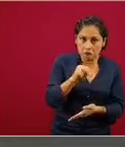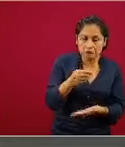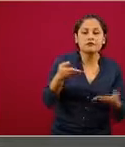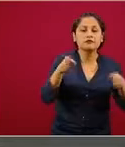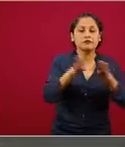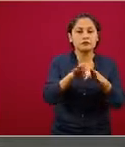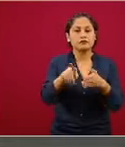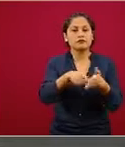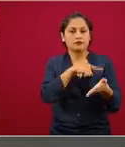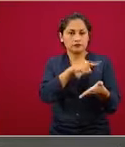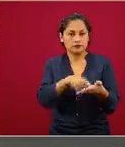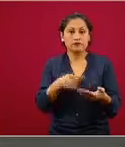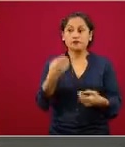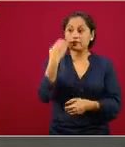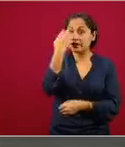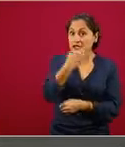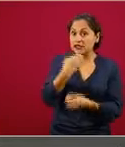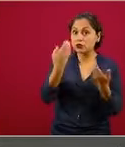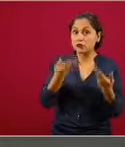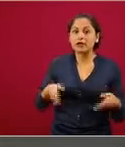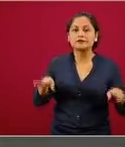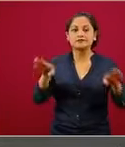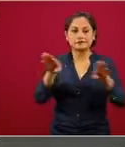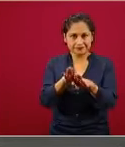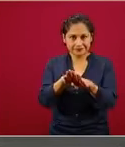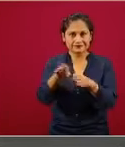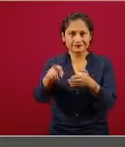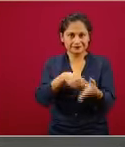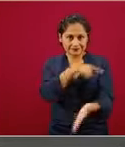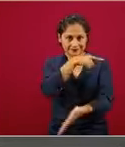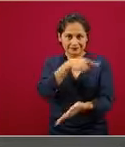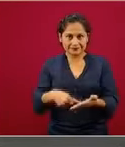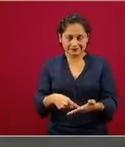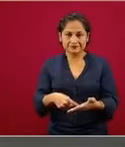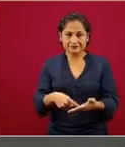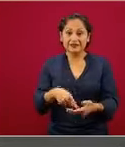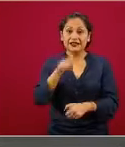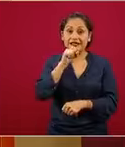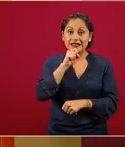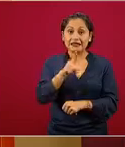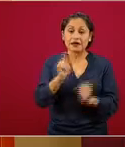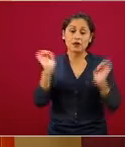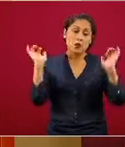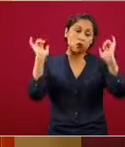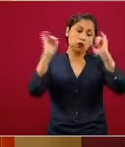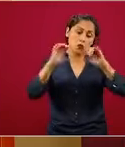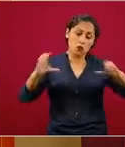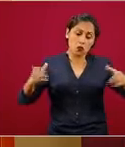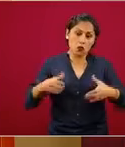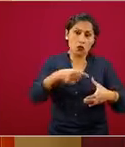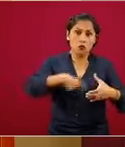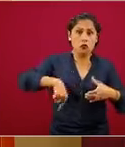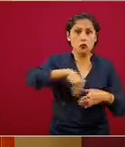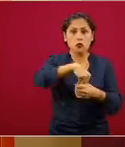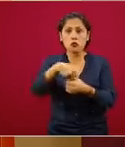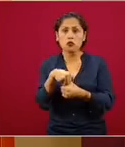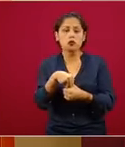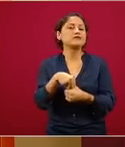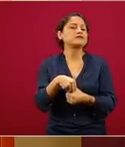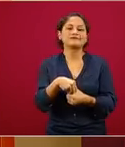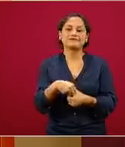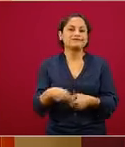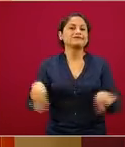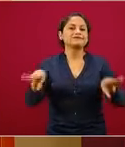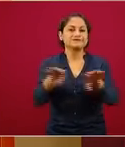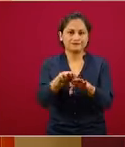actividades escolares y la suspensión de congregaciones en el espacio público, que son los tres elementos